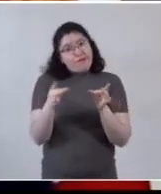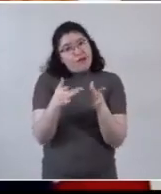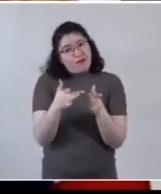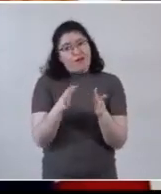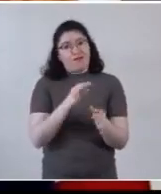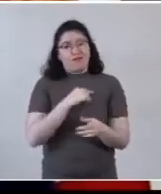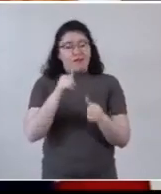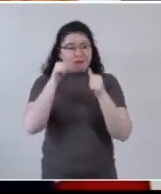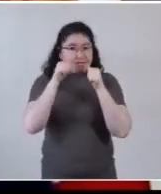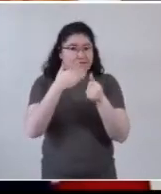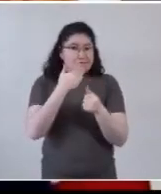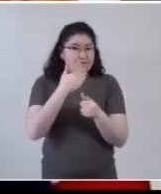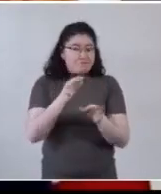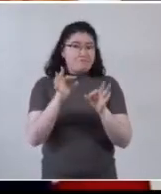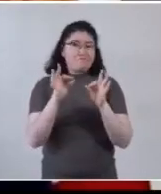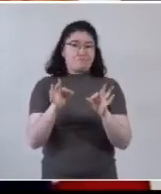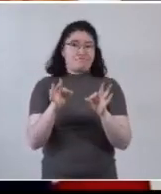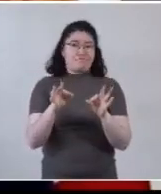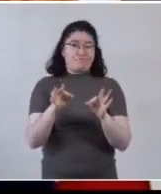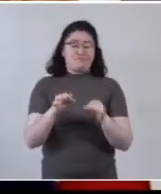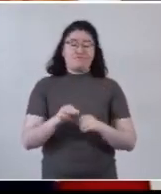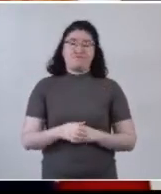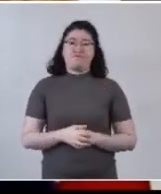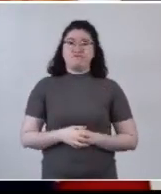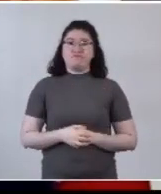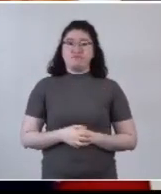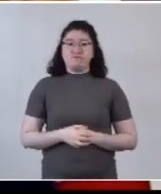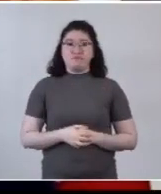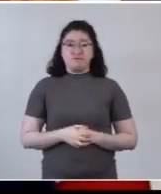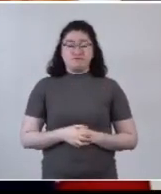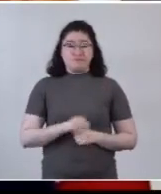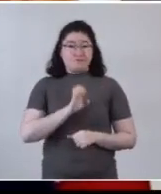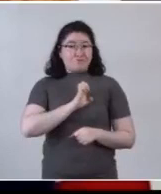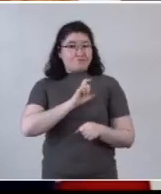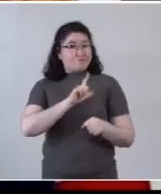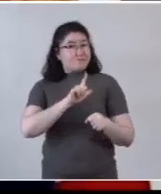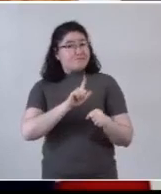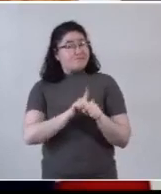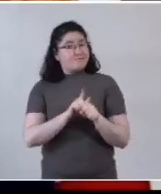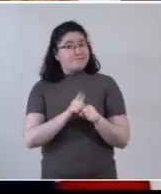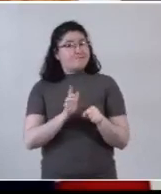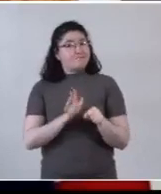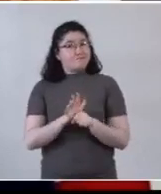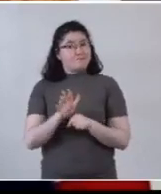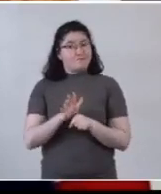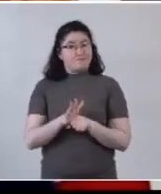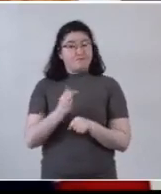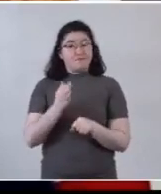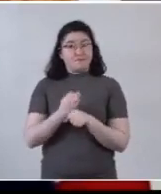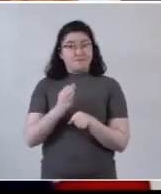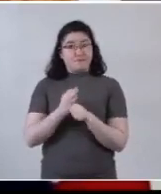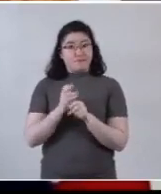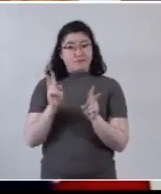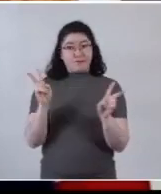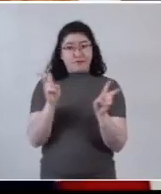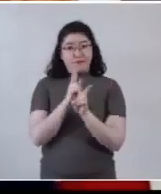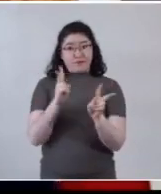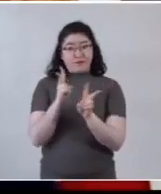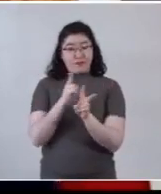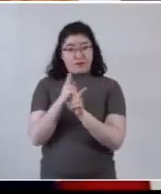sanitaria satisfactoriamente en nuestro país. En particular, estos ventiladores son los